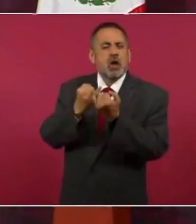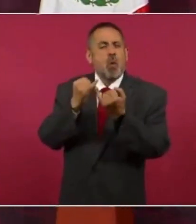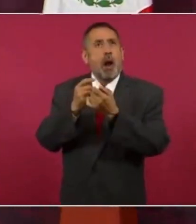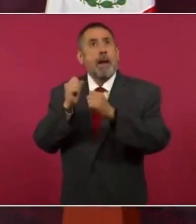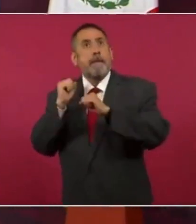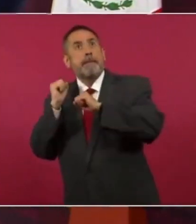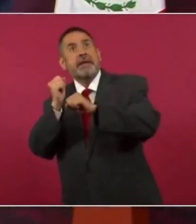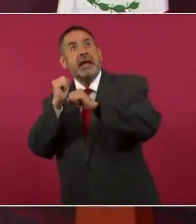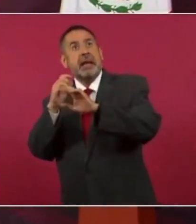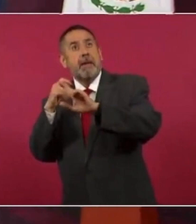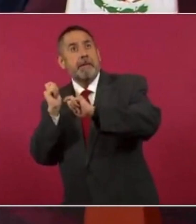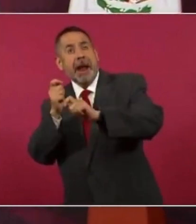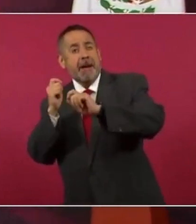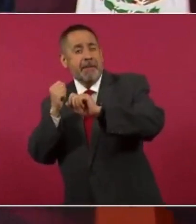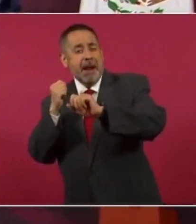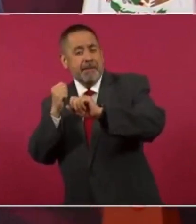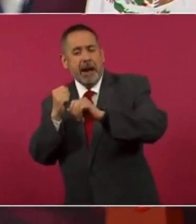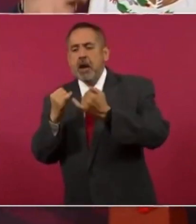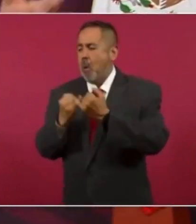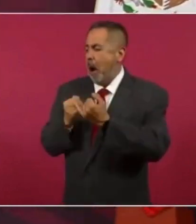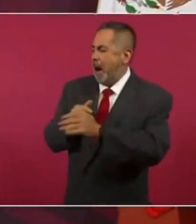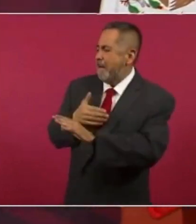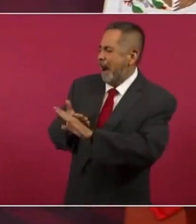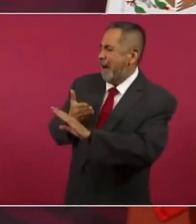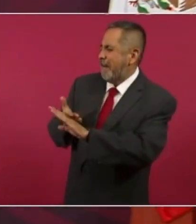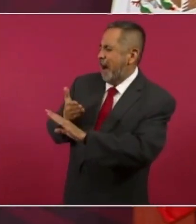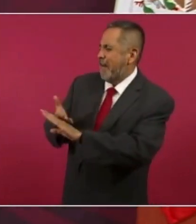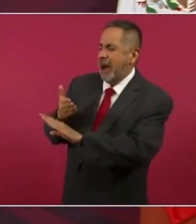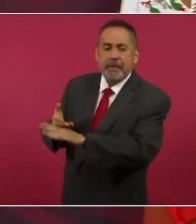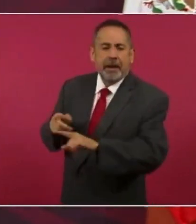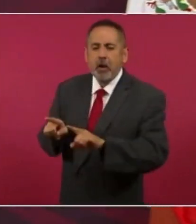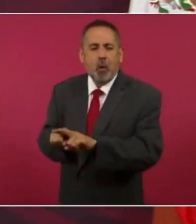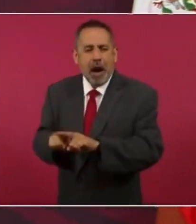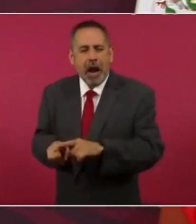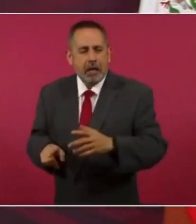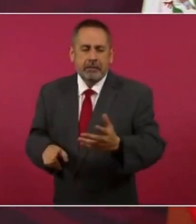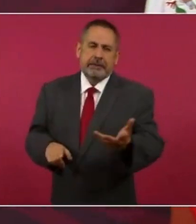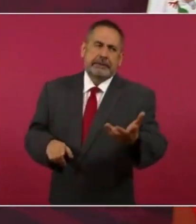para sacar raja política